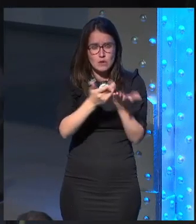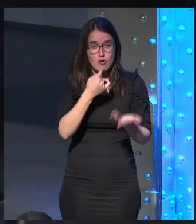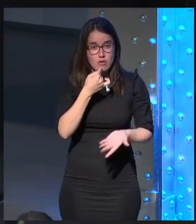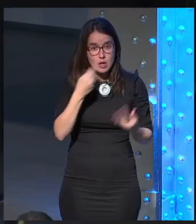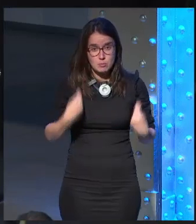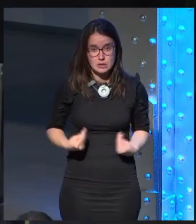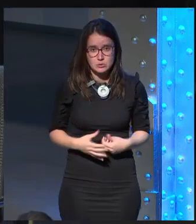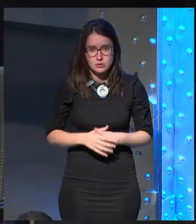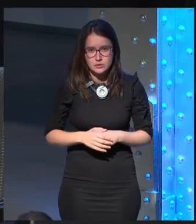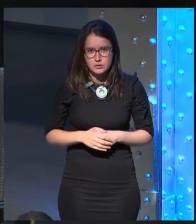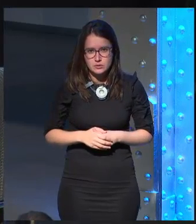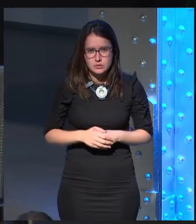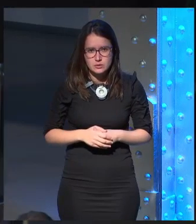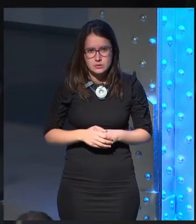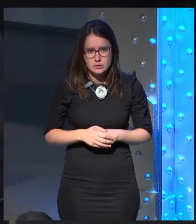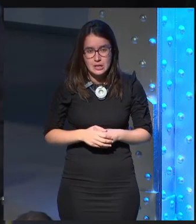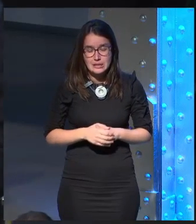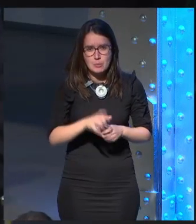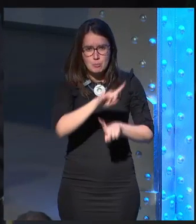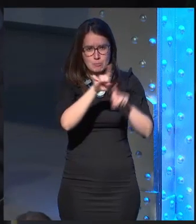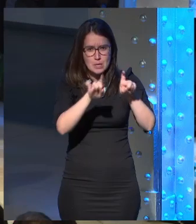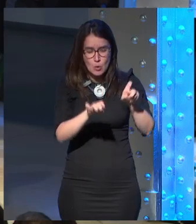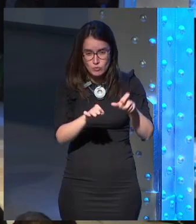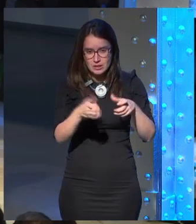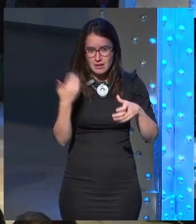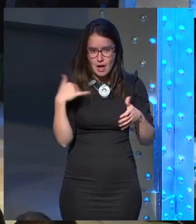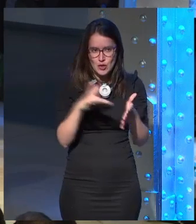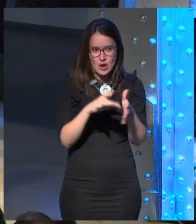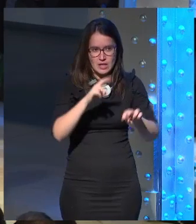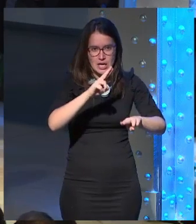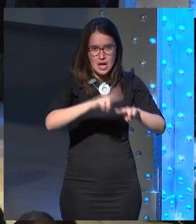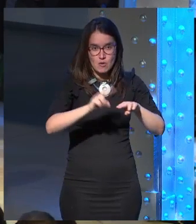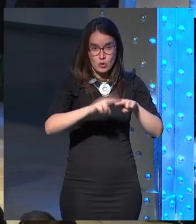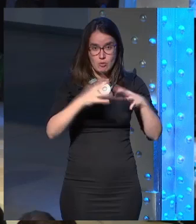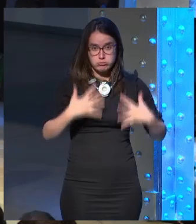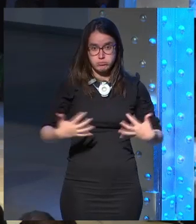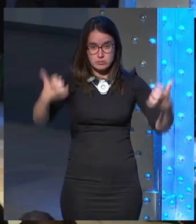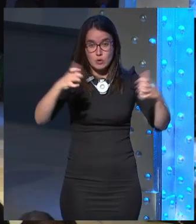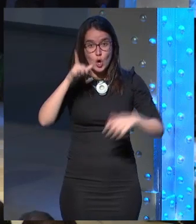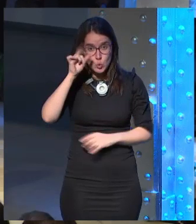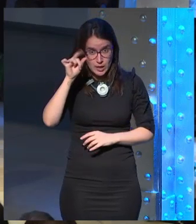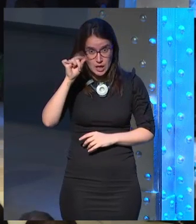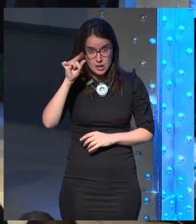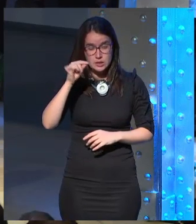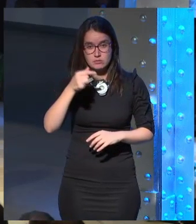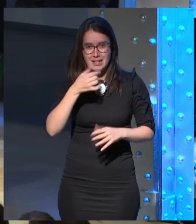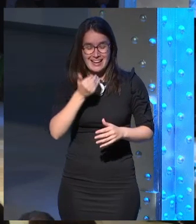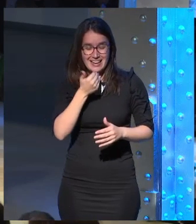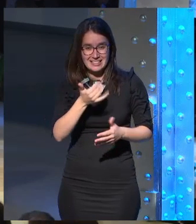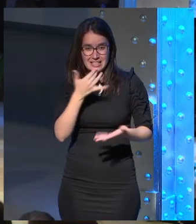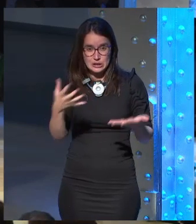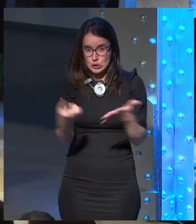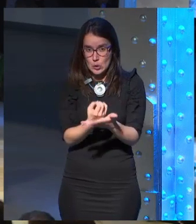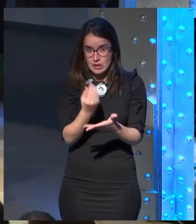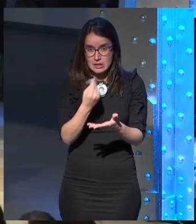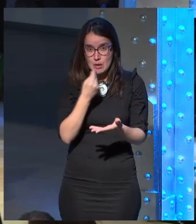mencionan. De hecho, las primeras preguntas que nos llegan ya de nuestra audiencia a través de Twitter, prácticamente todas van por